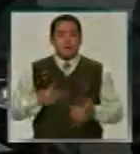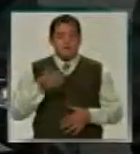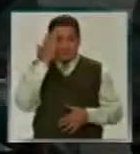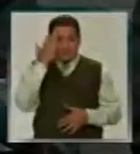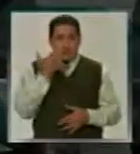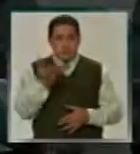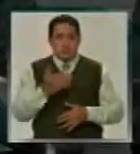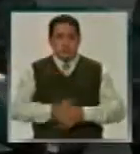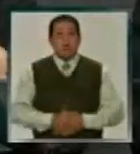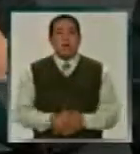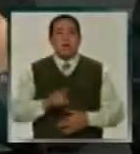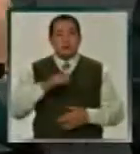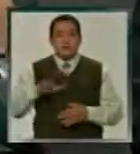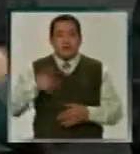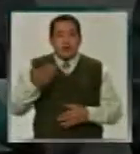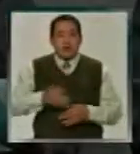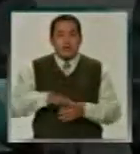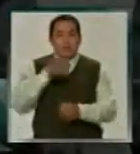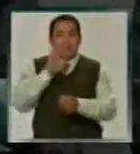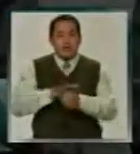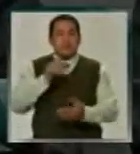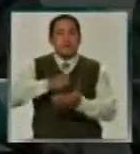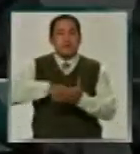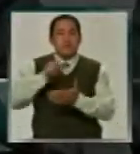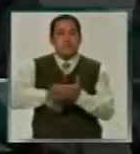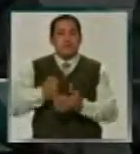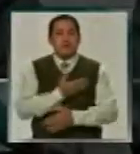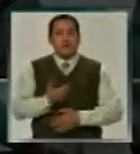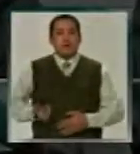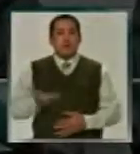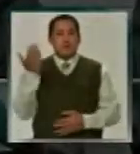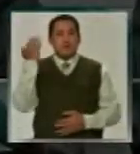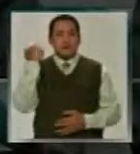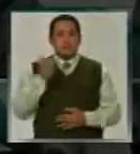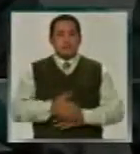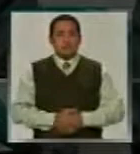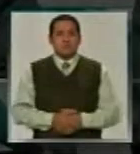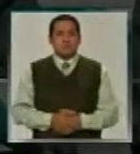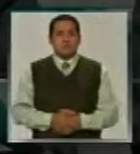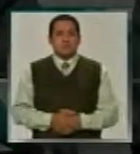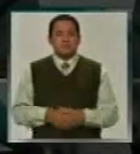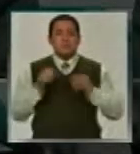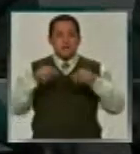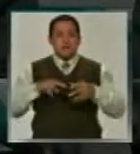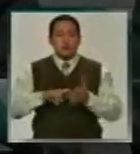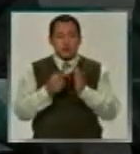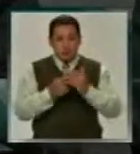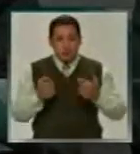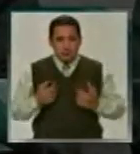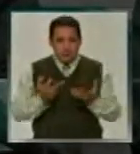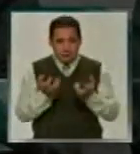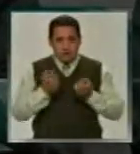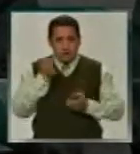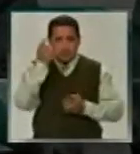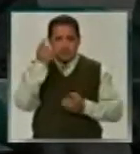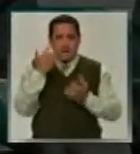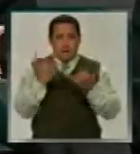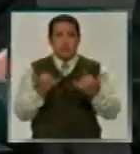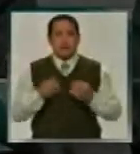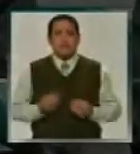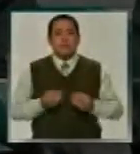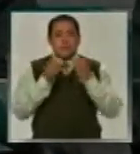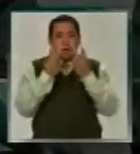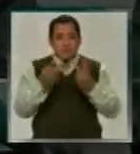entenderán, hay compromisos ya firmados por el Estado anteriores. Y eso es lo que quiero que tengan presente, para que